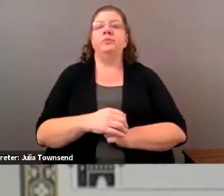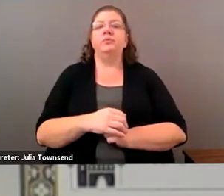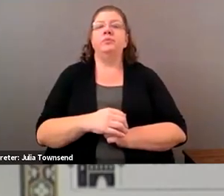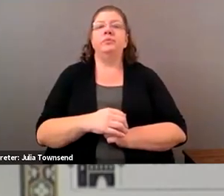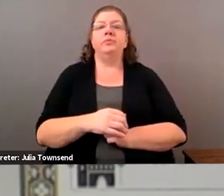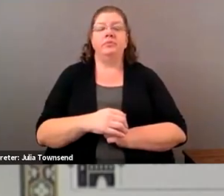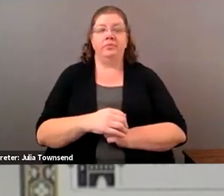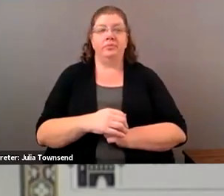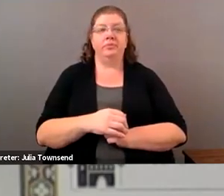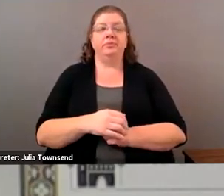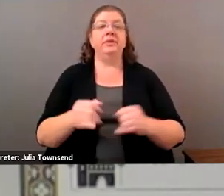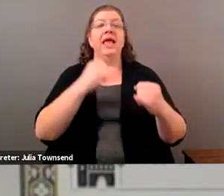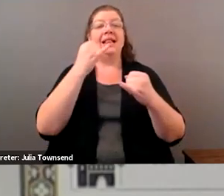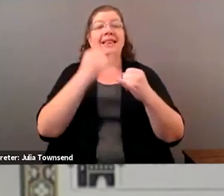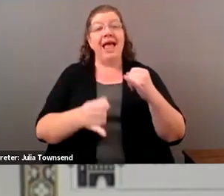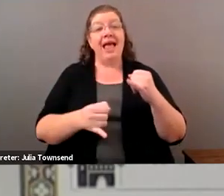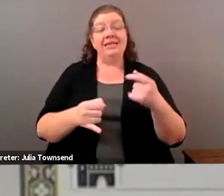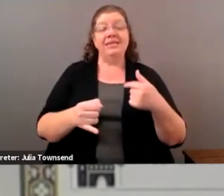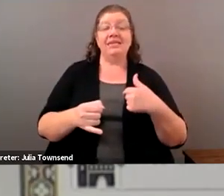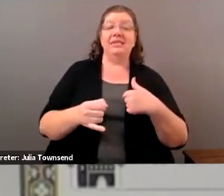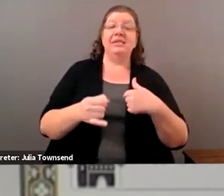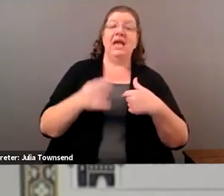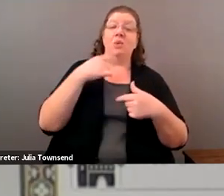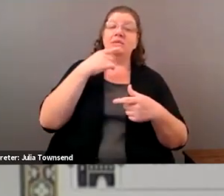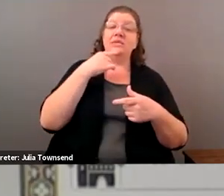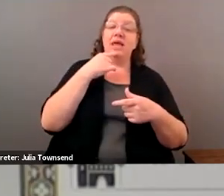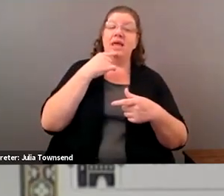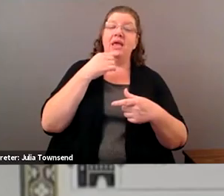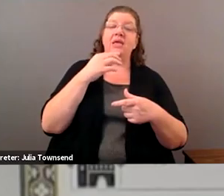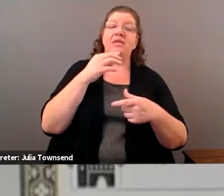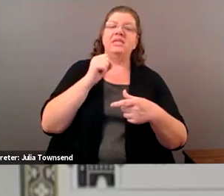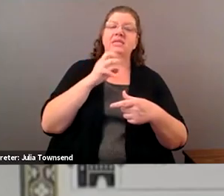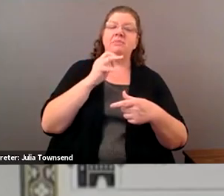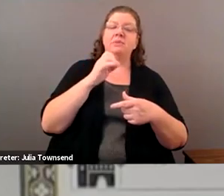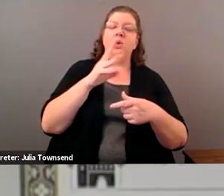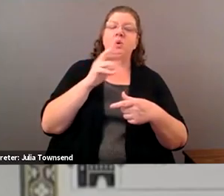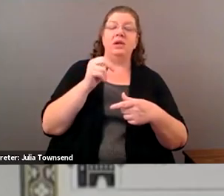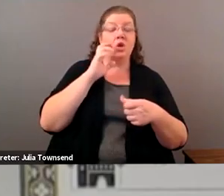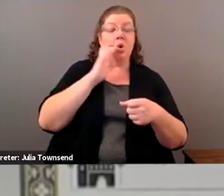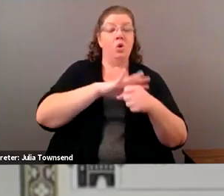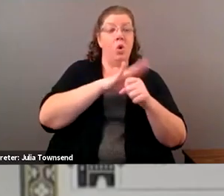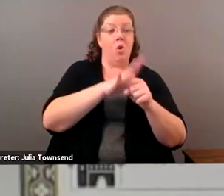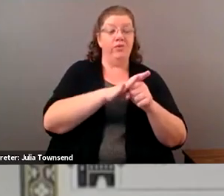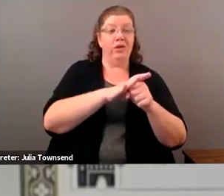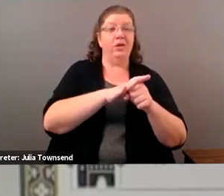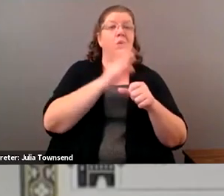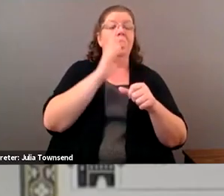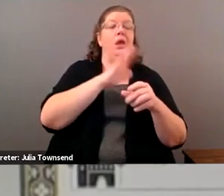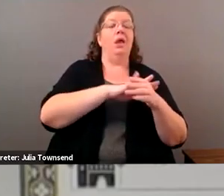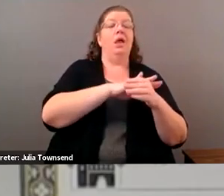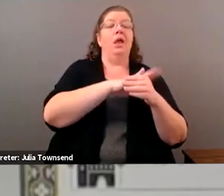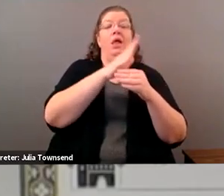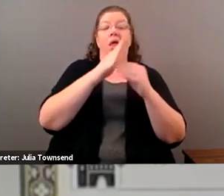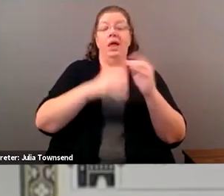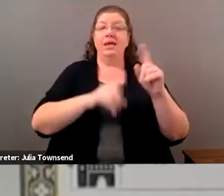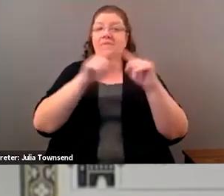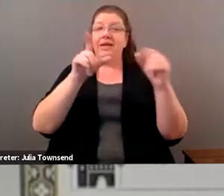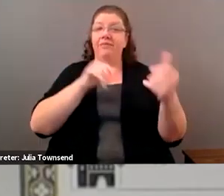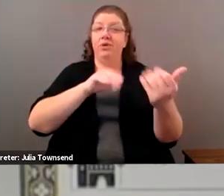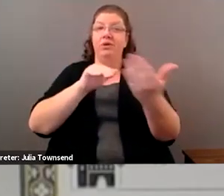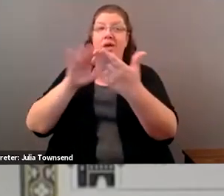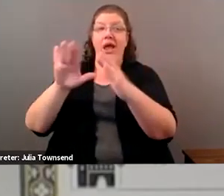y finalmente diría conforme volvemos el cover estamos surgiendo distintos y vamos a ser distintos y sé que el enfoque